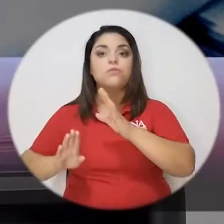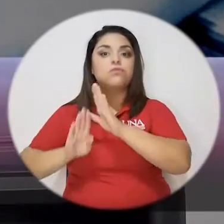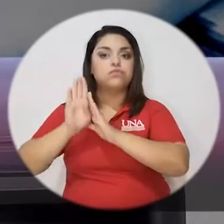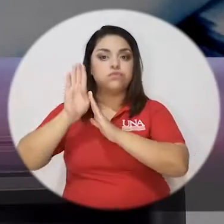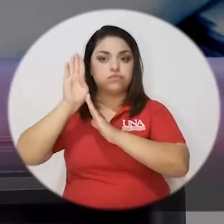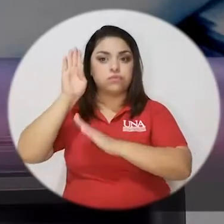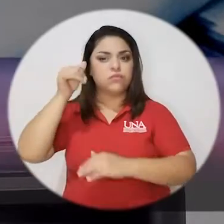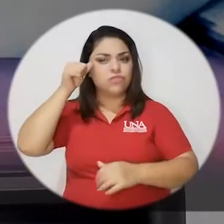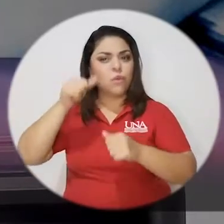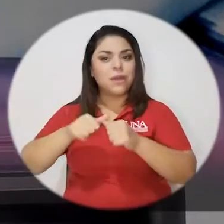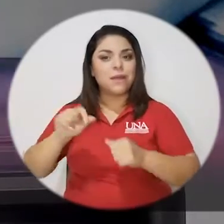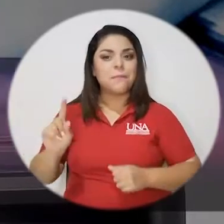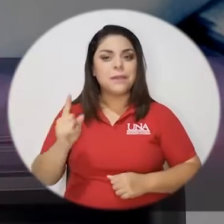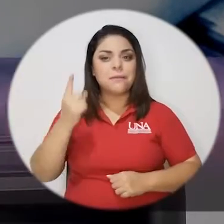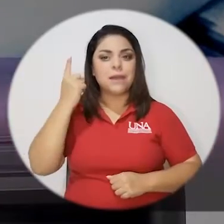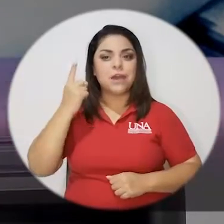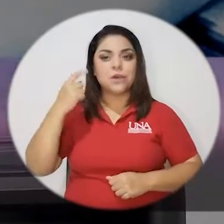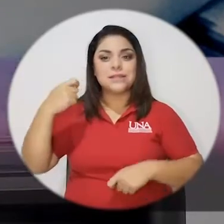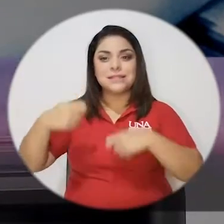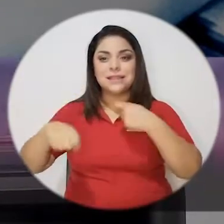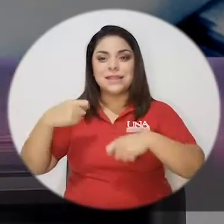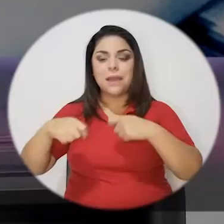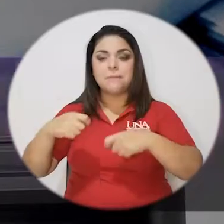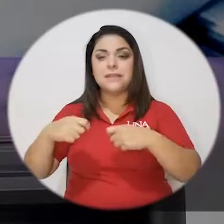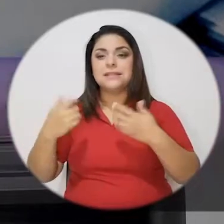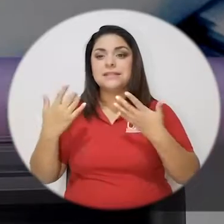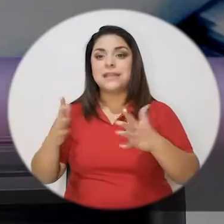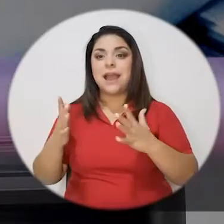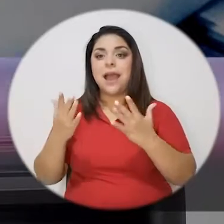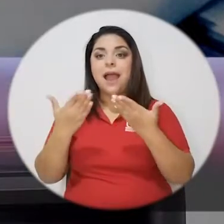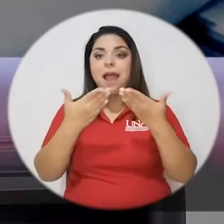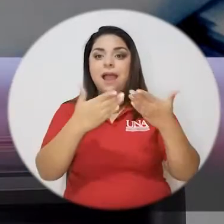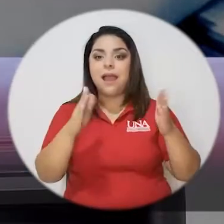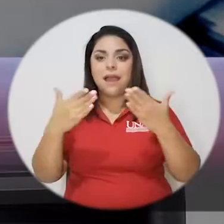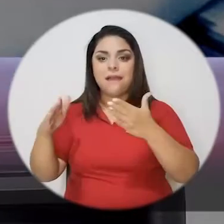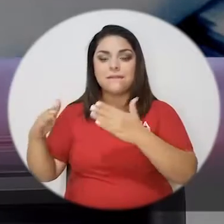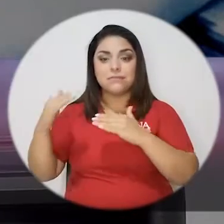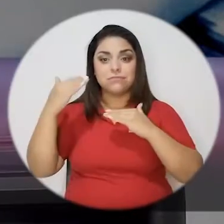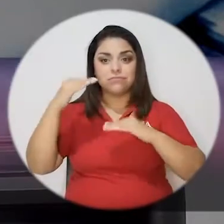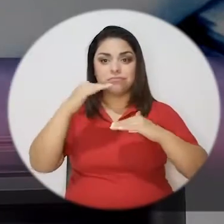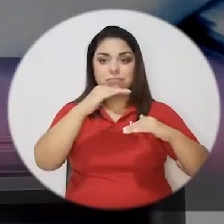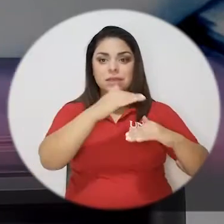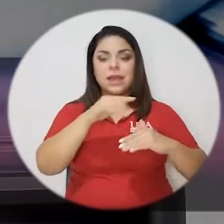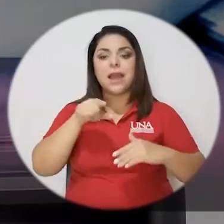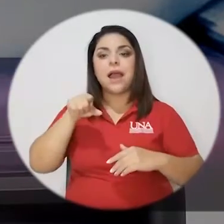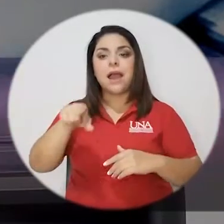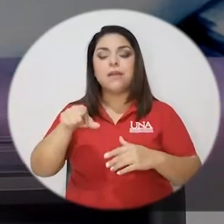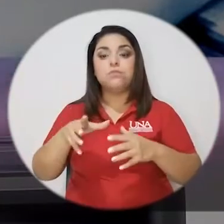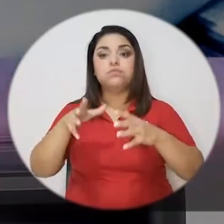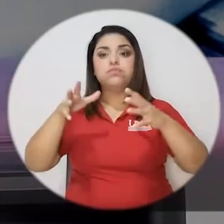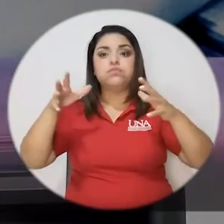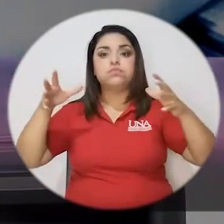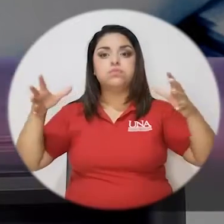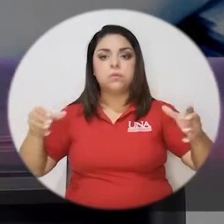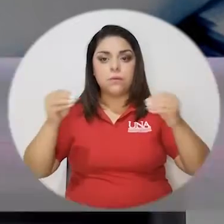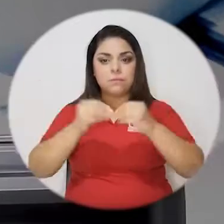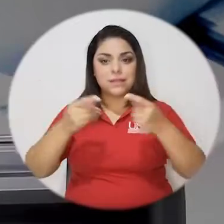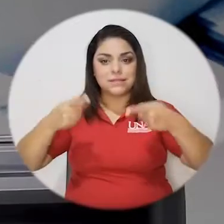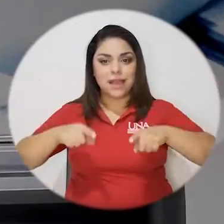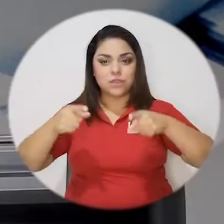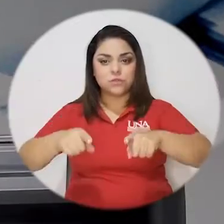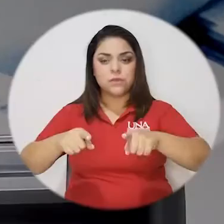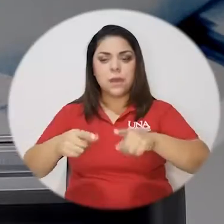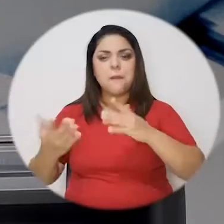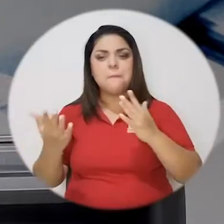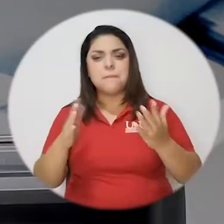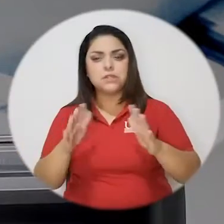recordemos que el 1 de septiembre se liberan muchas restricciones. Sí. Y entonces hay un incremento en la cantidad de casos. Pasamos de más o